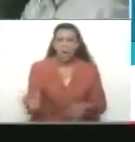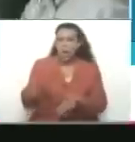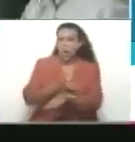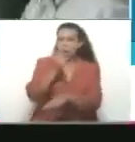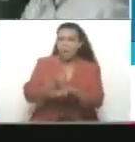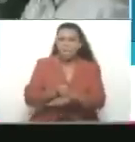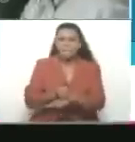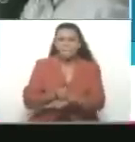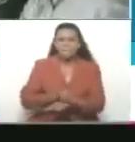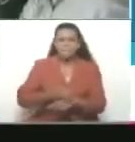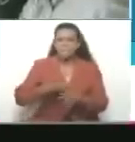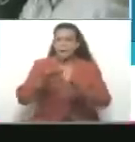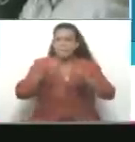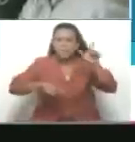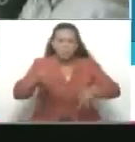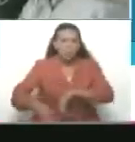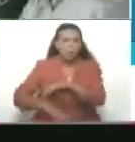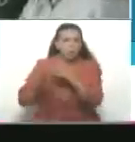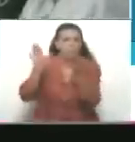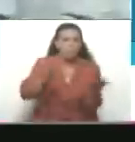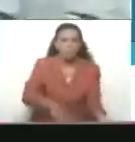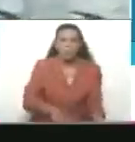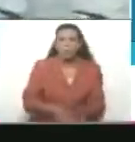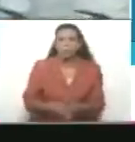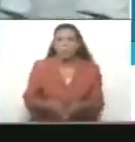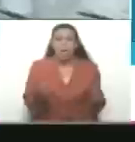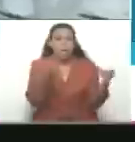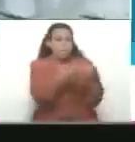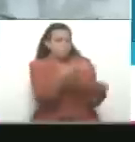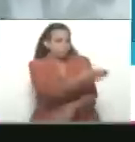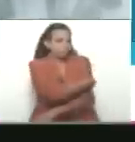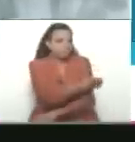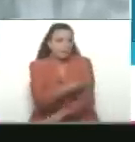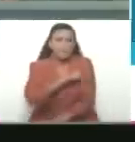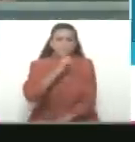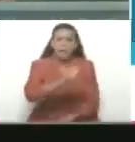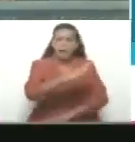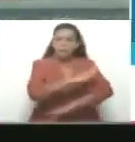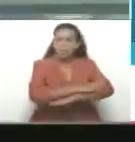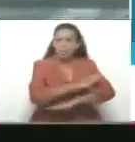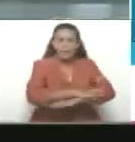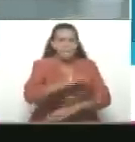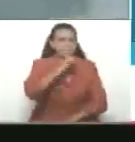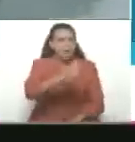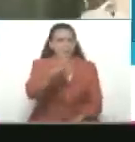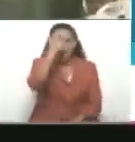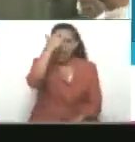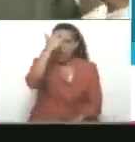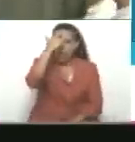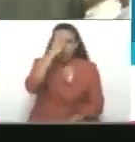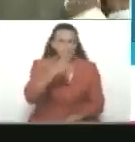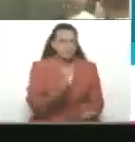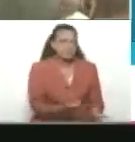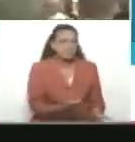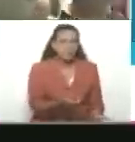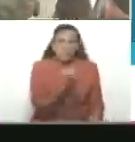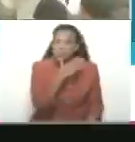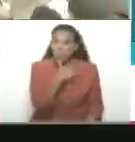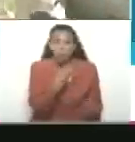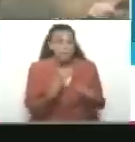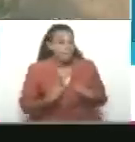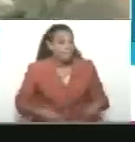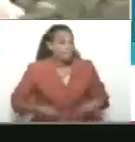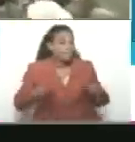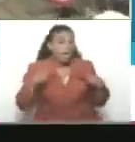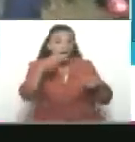culpa de la tragedia derecha maltrecha perversa malintencionada por eso que no tienen vida